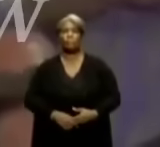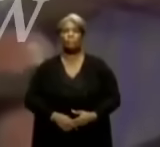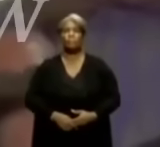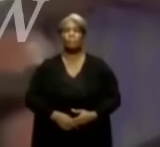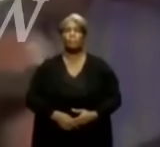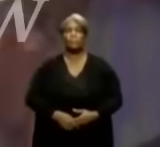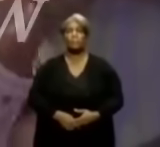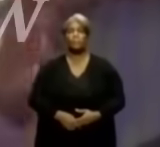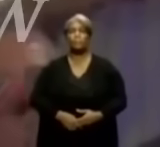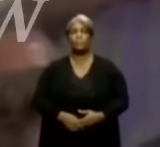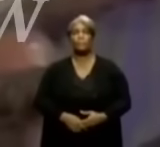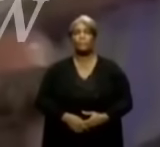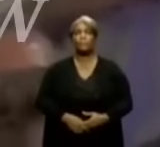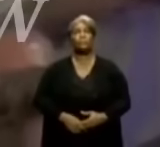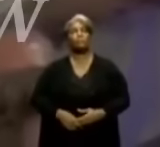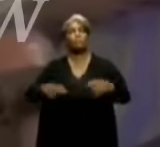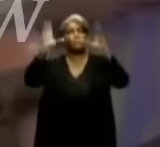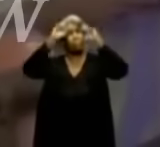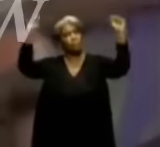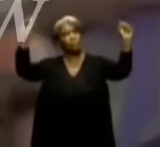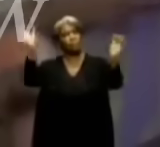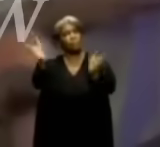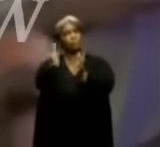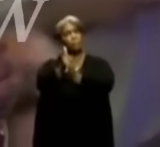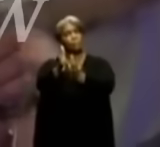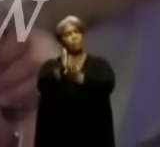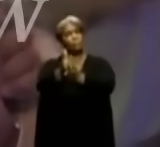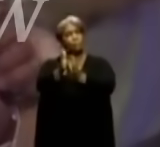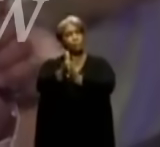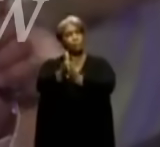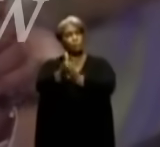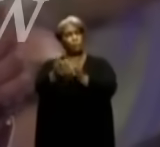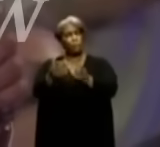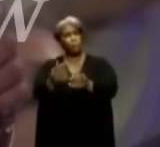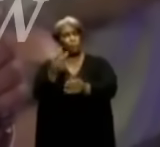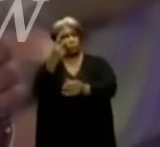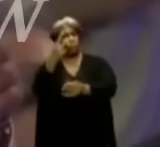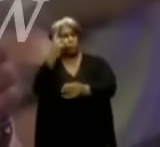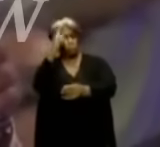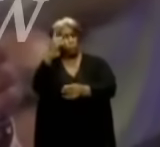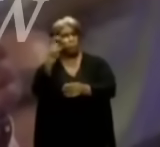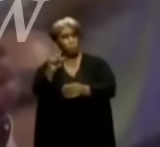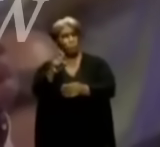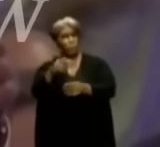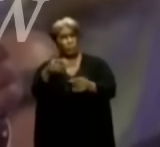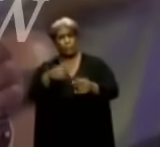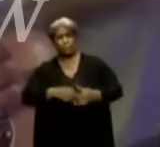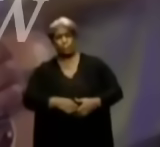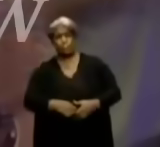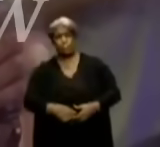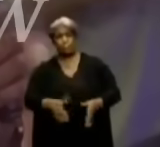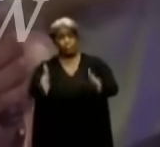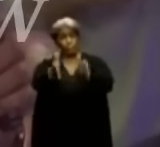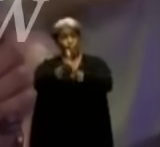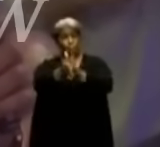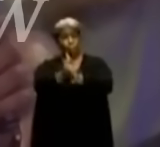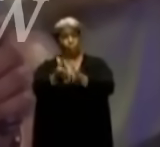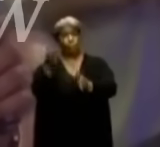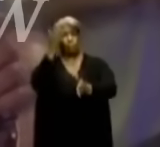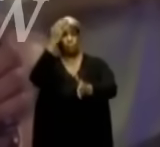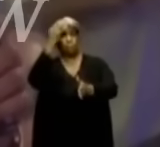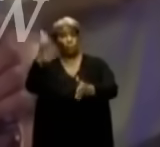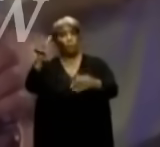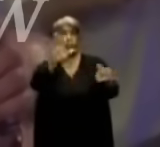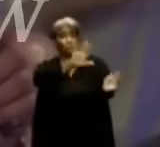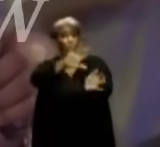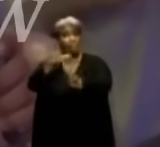Más. Señor presidente, felicidades. Tengo dos preguntas y no quiero salirme del tema. Felicidades por la